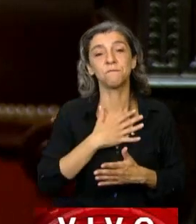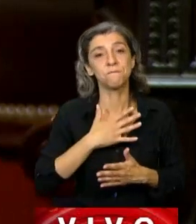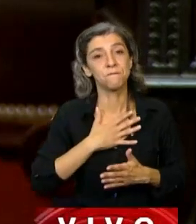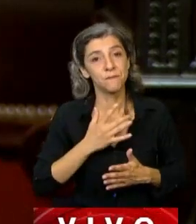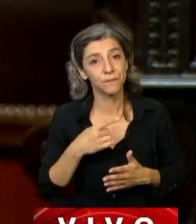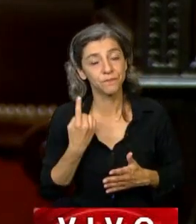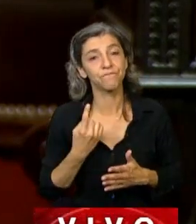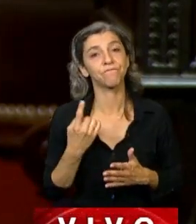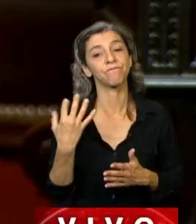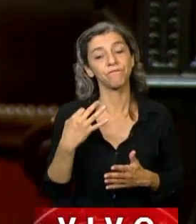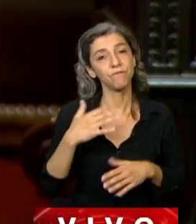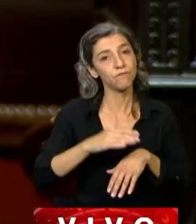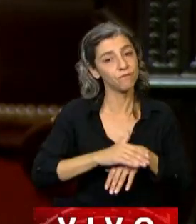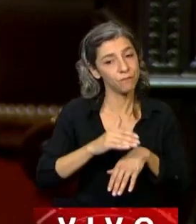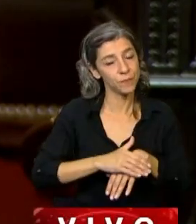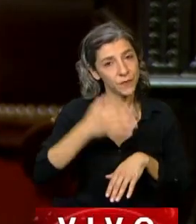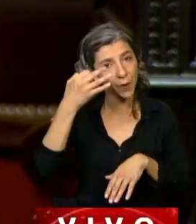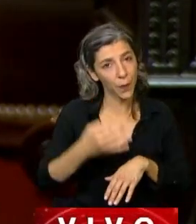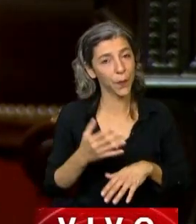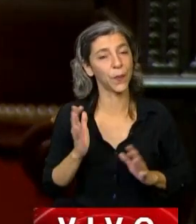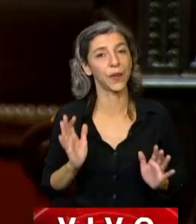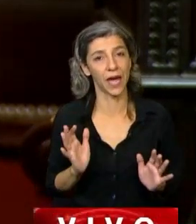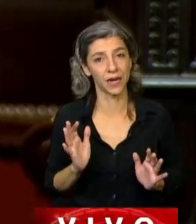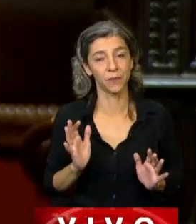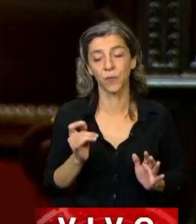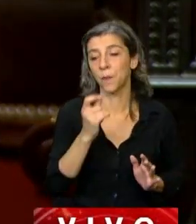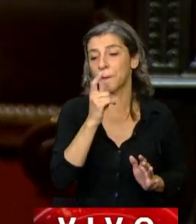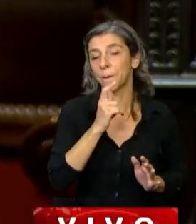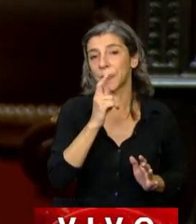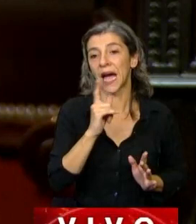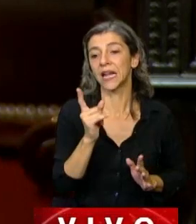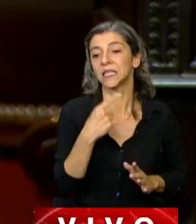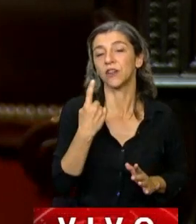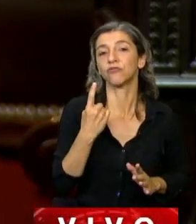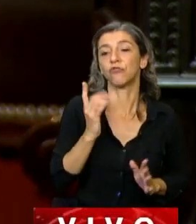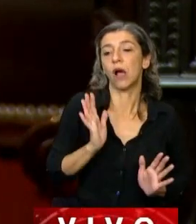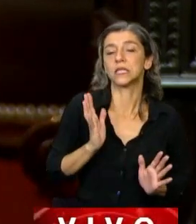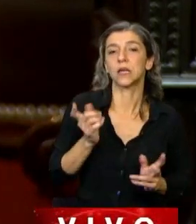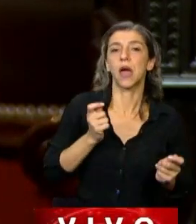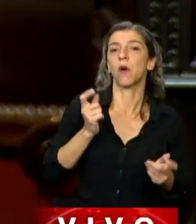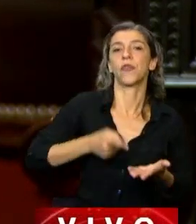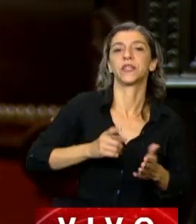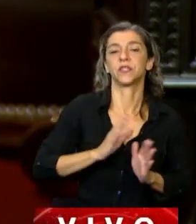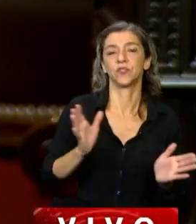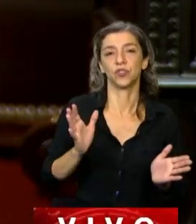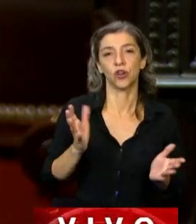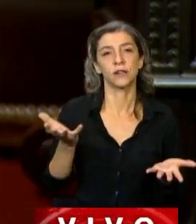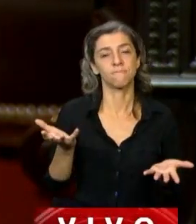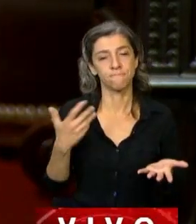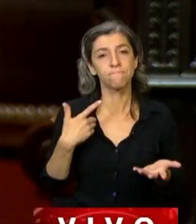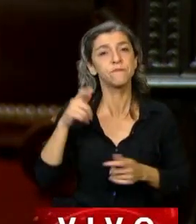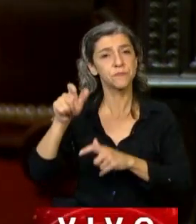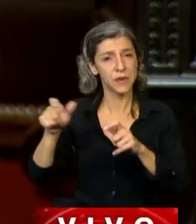sensible sin la responsabilidad del caso nos hace caer en demagogia, en la mezquindad de utilizar demandas que